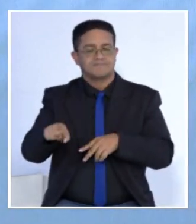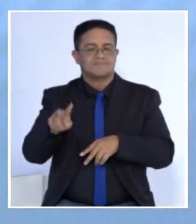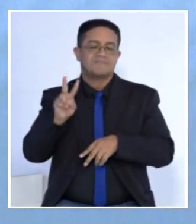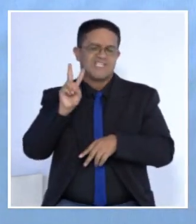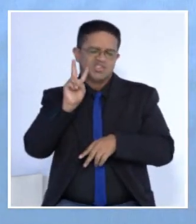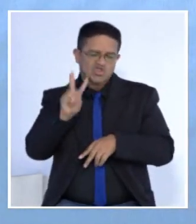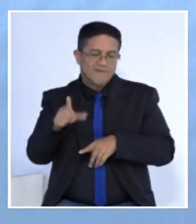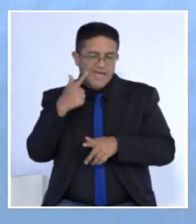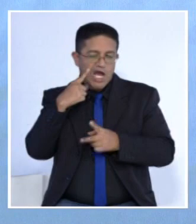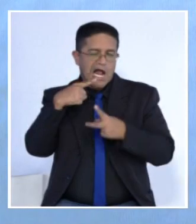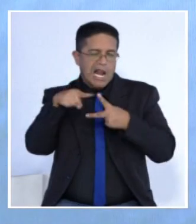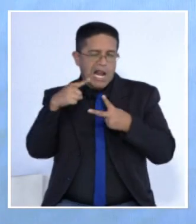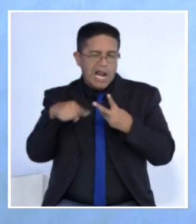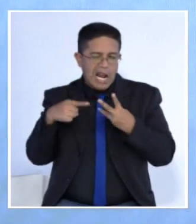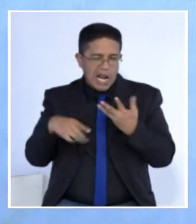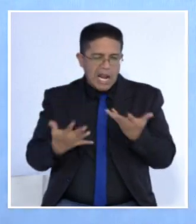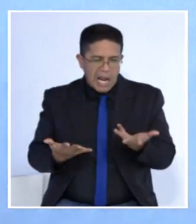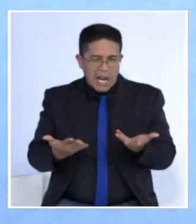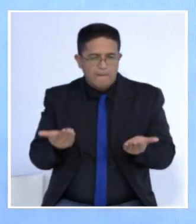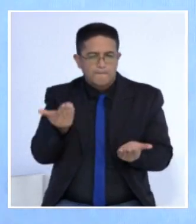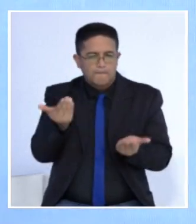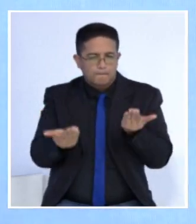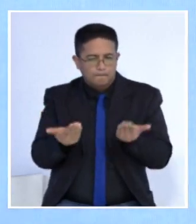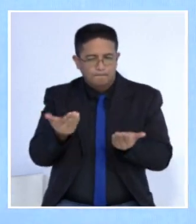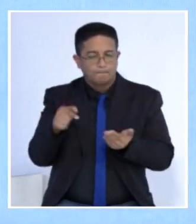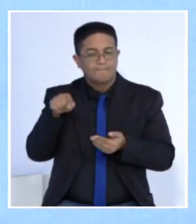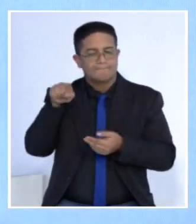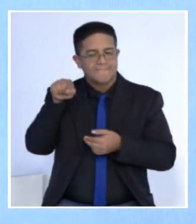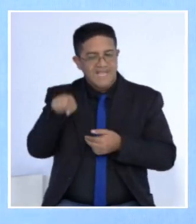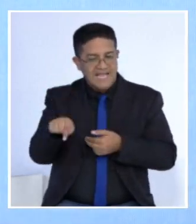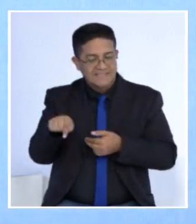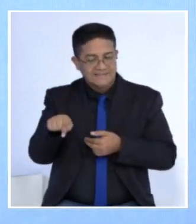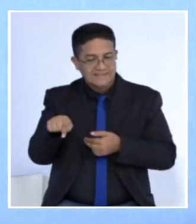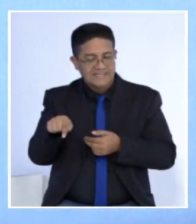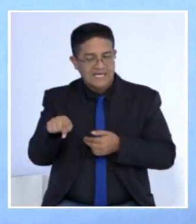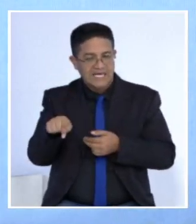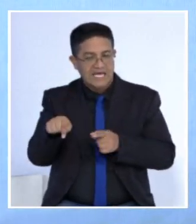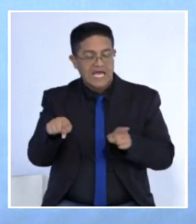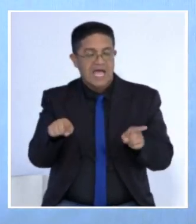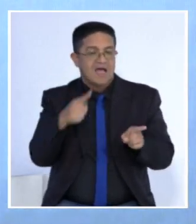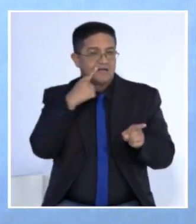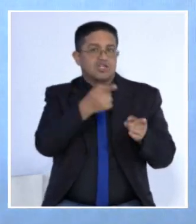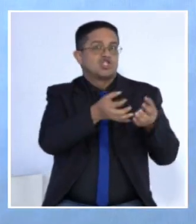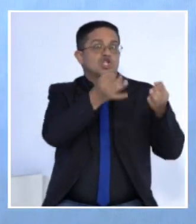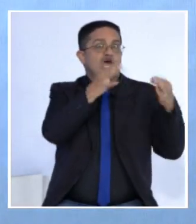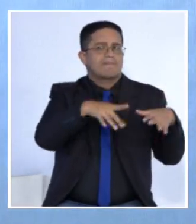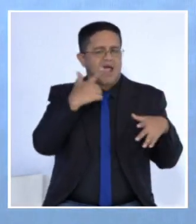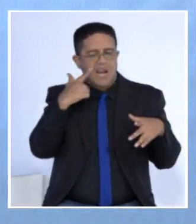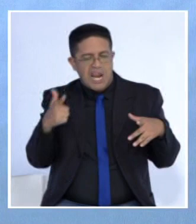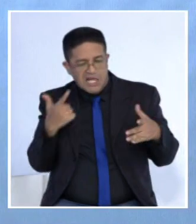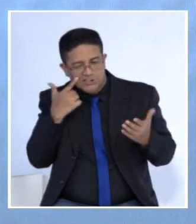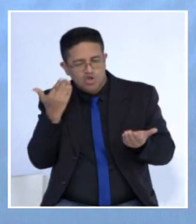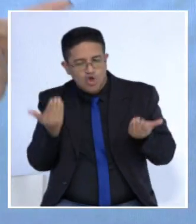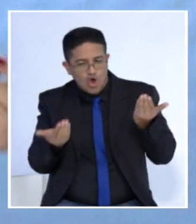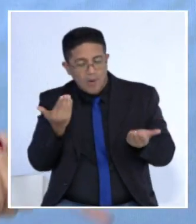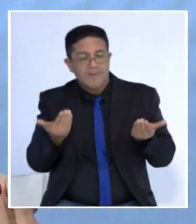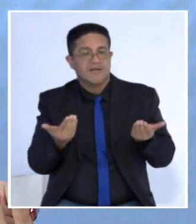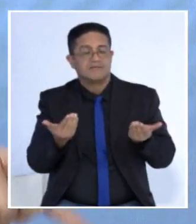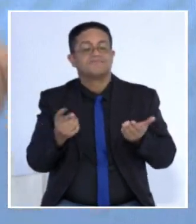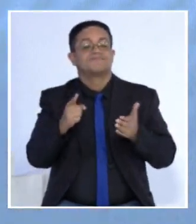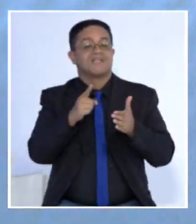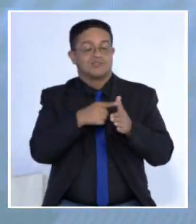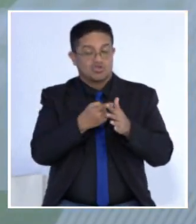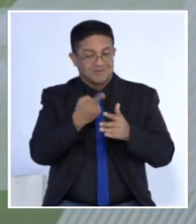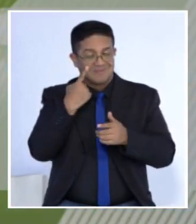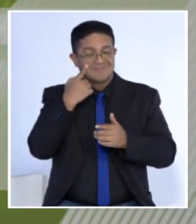diferenciación. ¿Qué tan distinta es esa célula maligna con respecto a una célula normal? Y dependiendo de ese